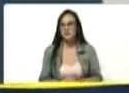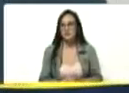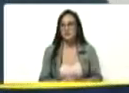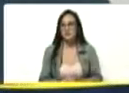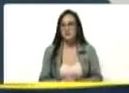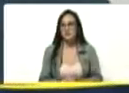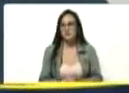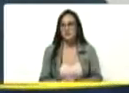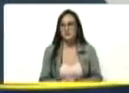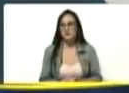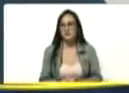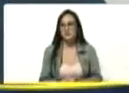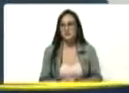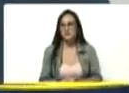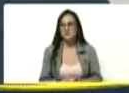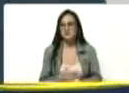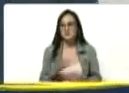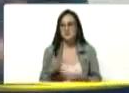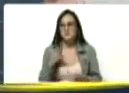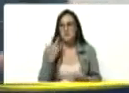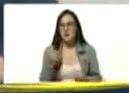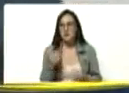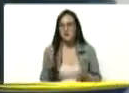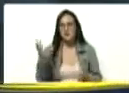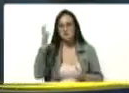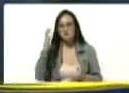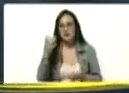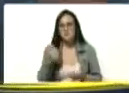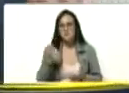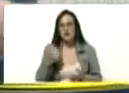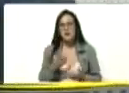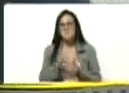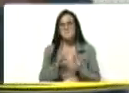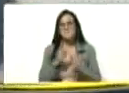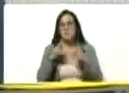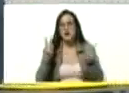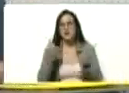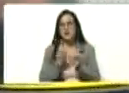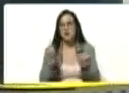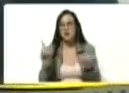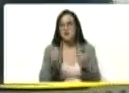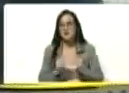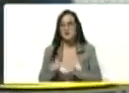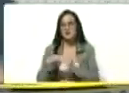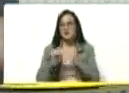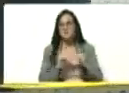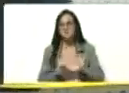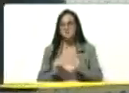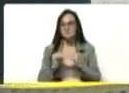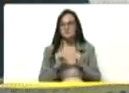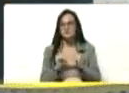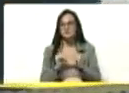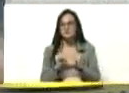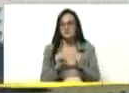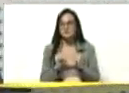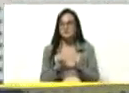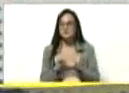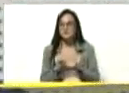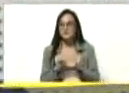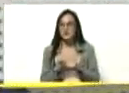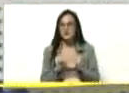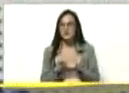que realmente pueda reinar la paz, la democracia, la estabilidad en el mundo y que se cumplan